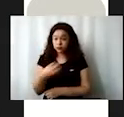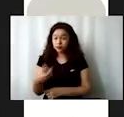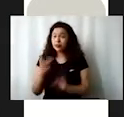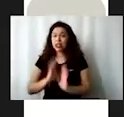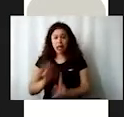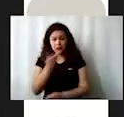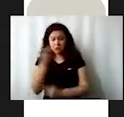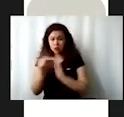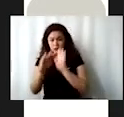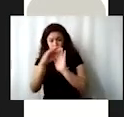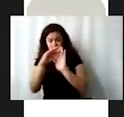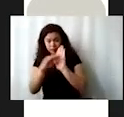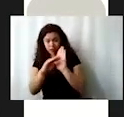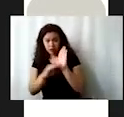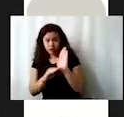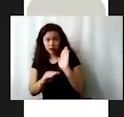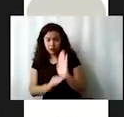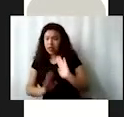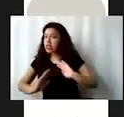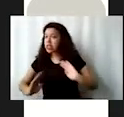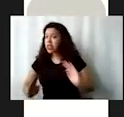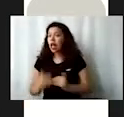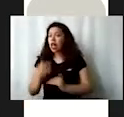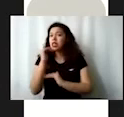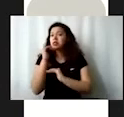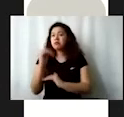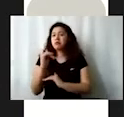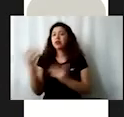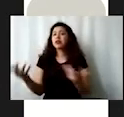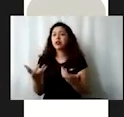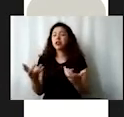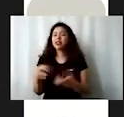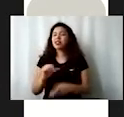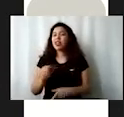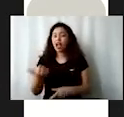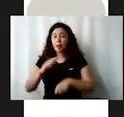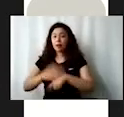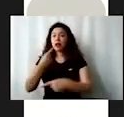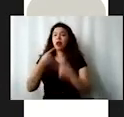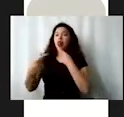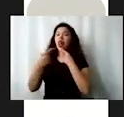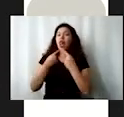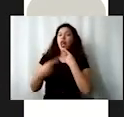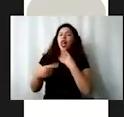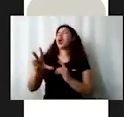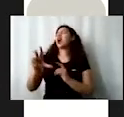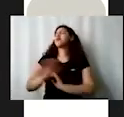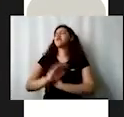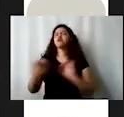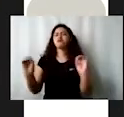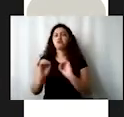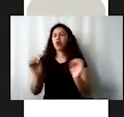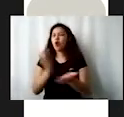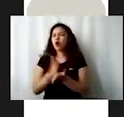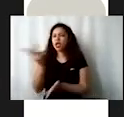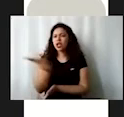preguntas ya definidas para hacerla y ya no haces más diálogo en ese sentido con la persona,